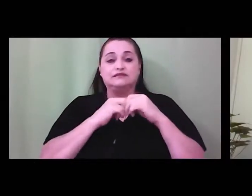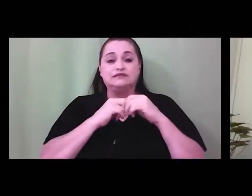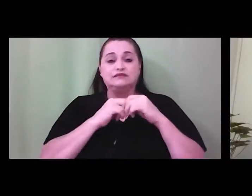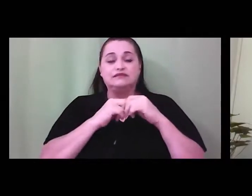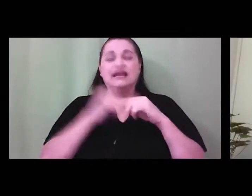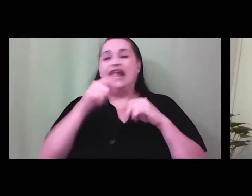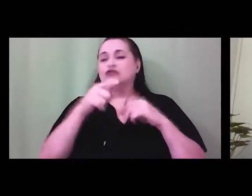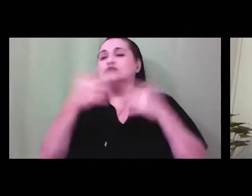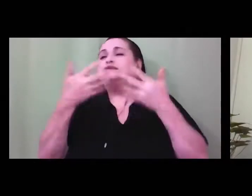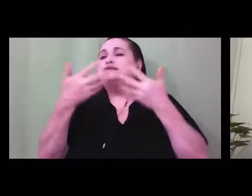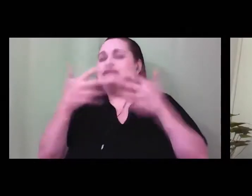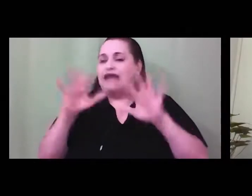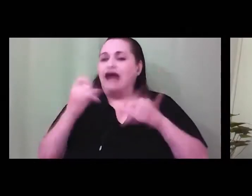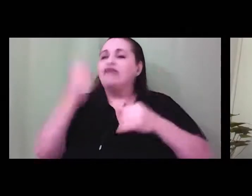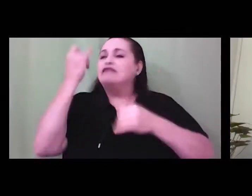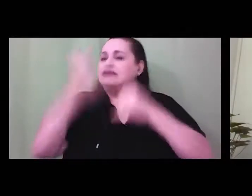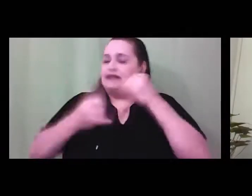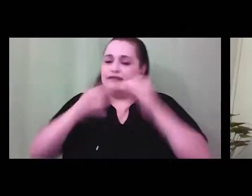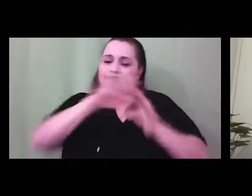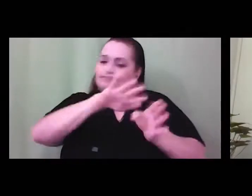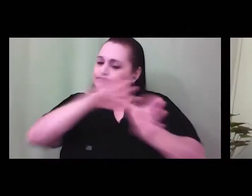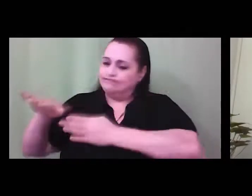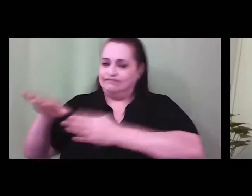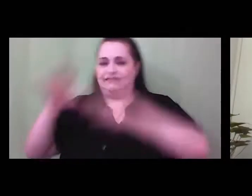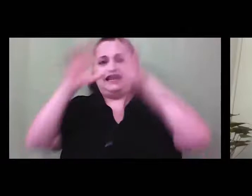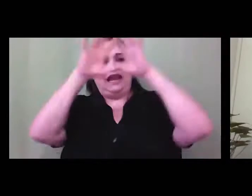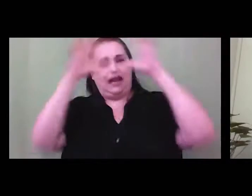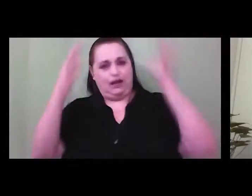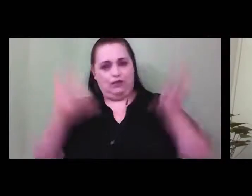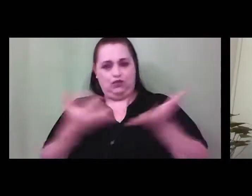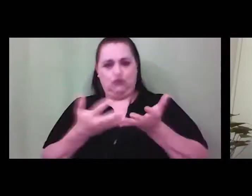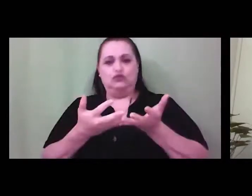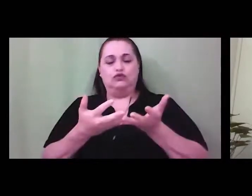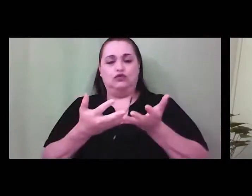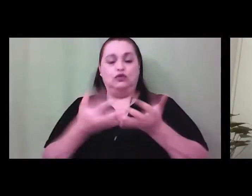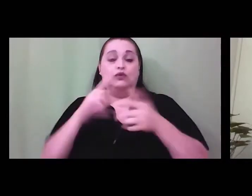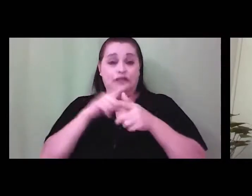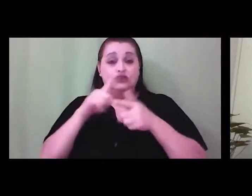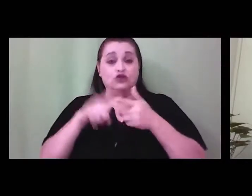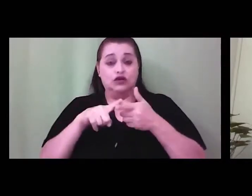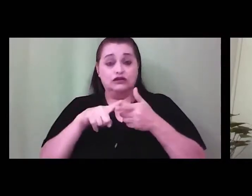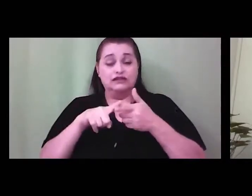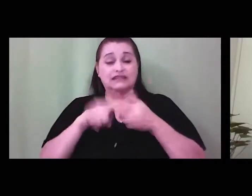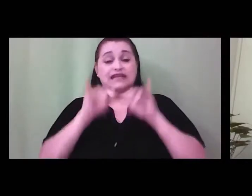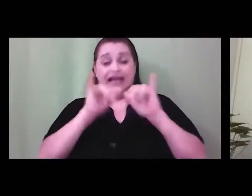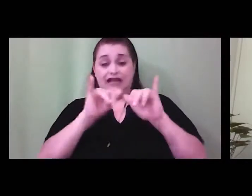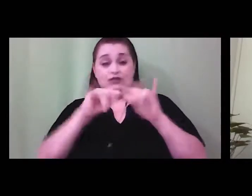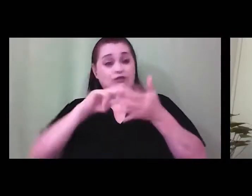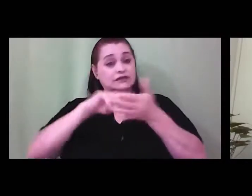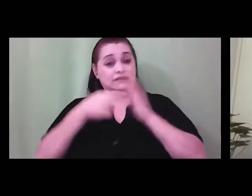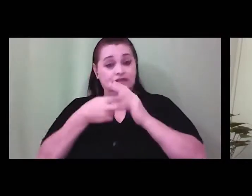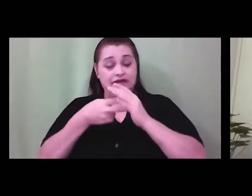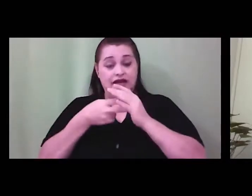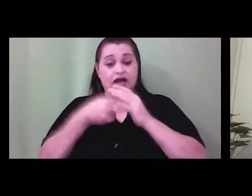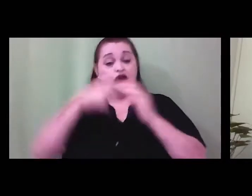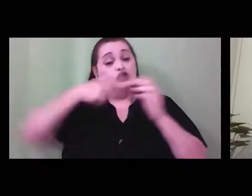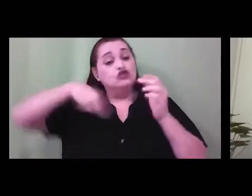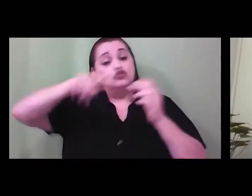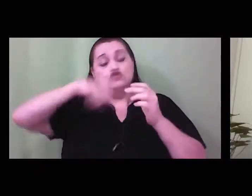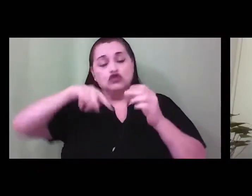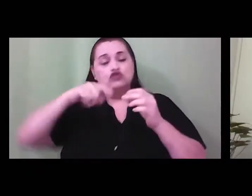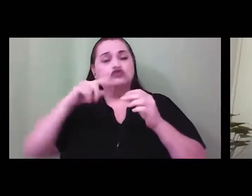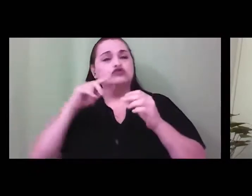sea finalmente abolido a nivel mundial. Entonces, esto lo que quiere decir es que estamos